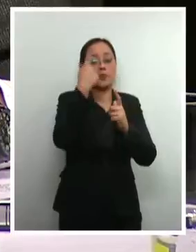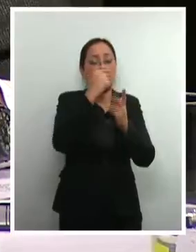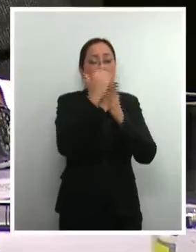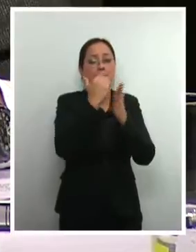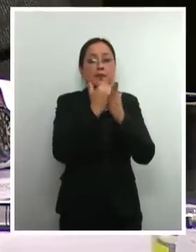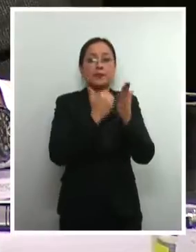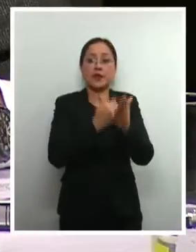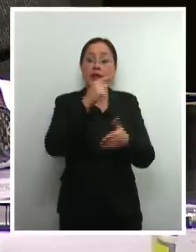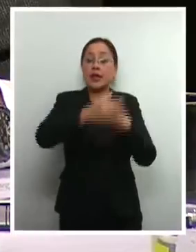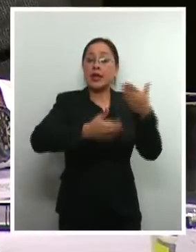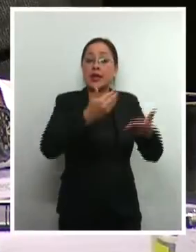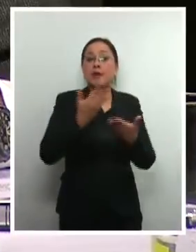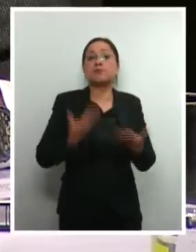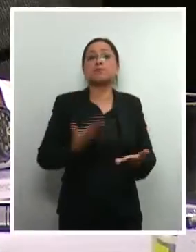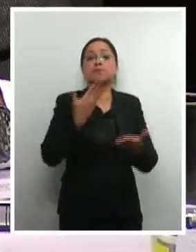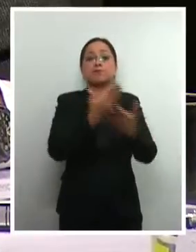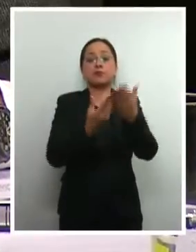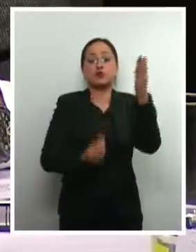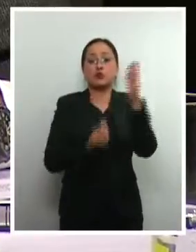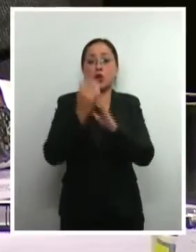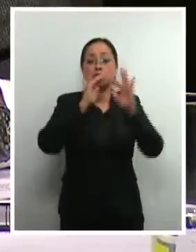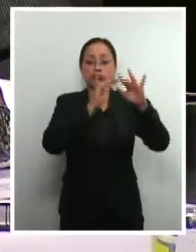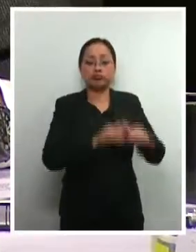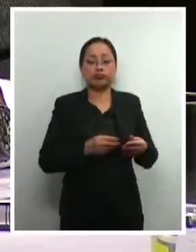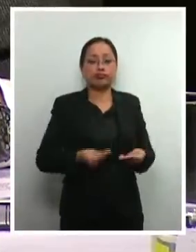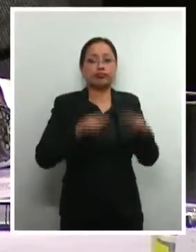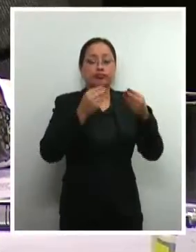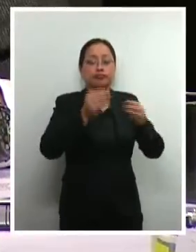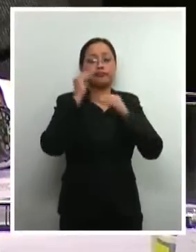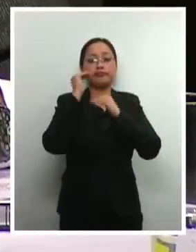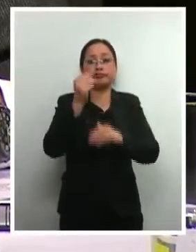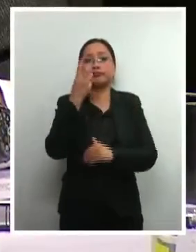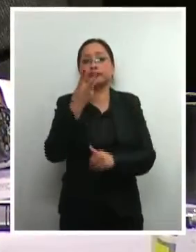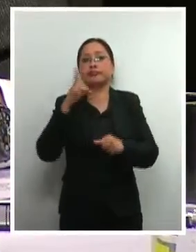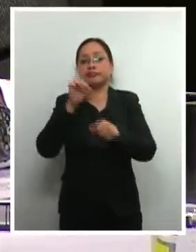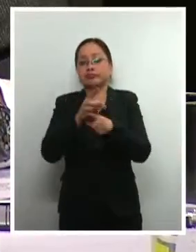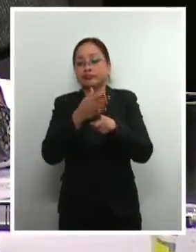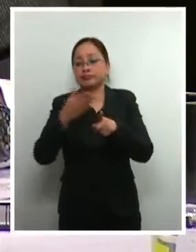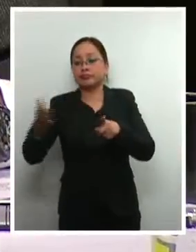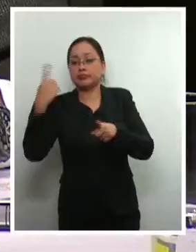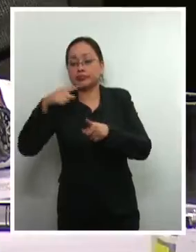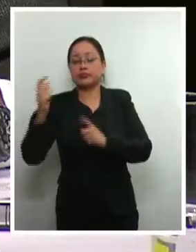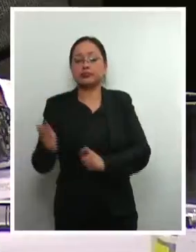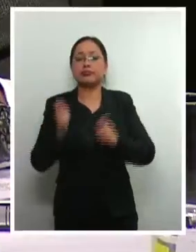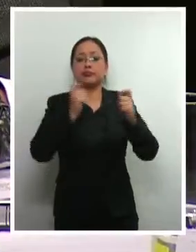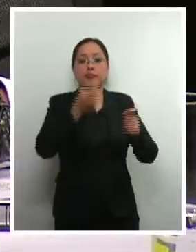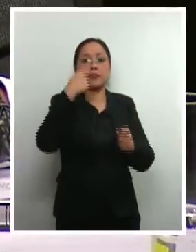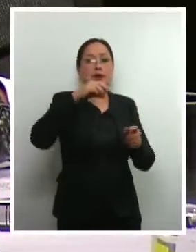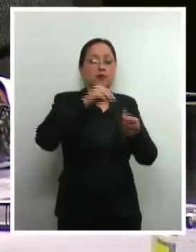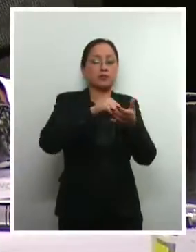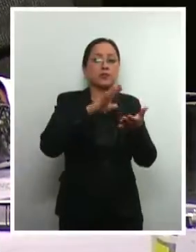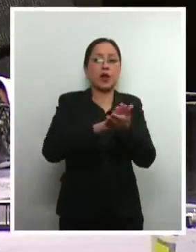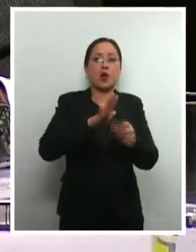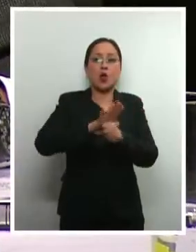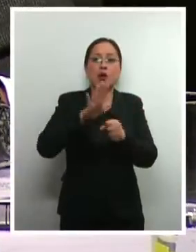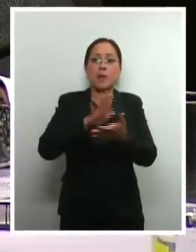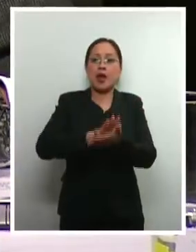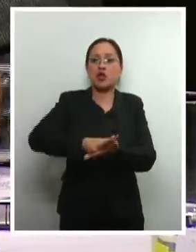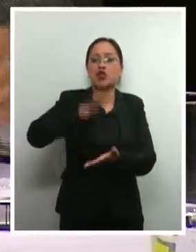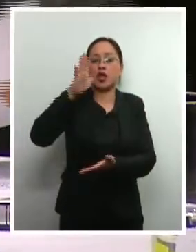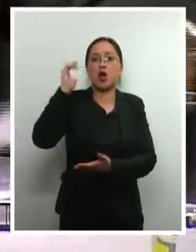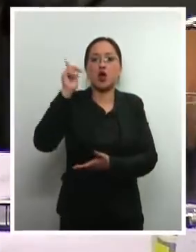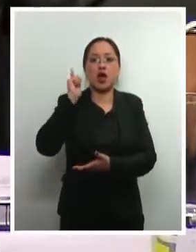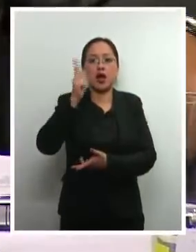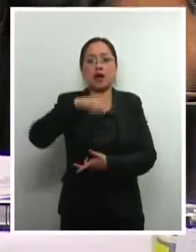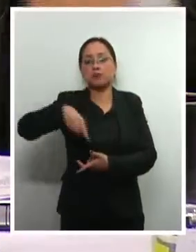a efecto de que presente una nueva redacción en un plazo de 72 horas que asegure contar con el respaldo de la mayoría